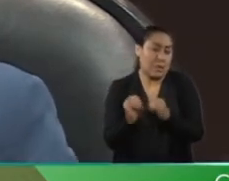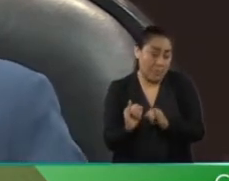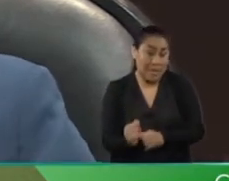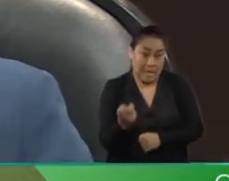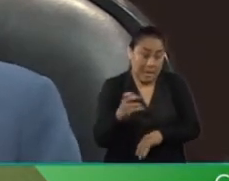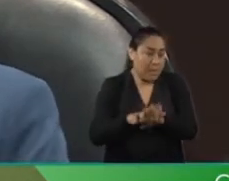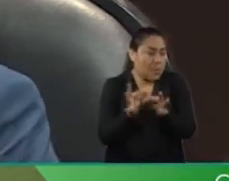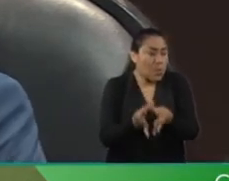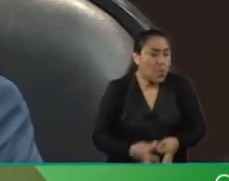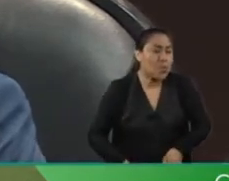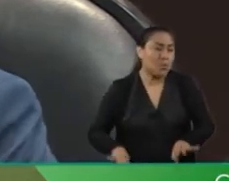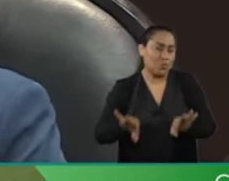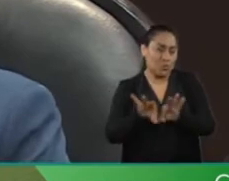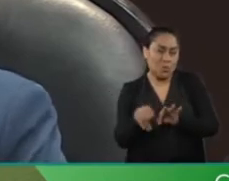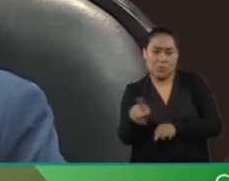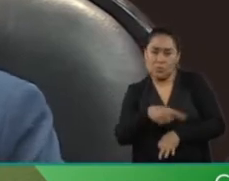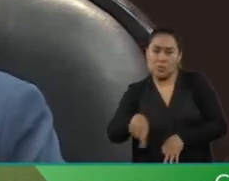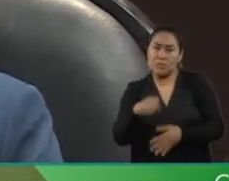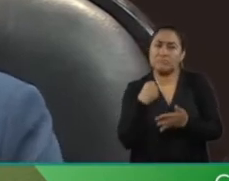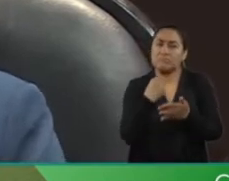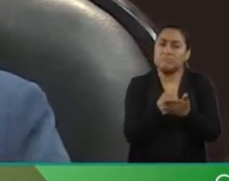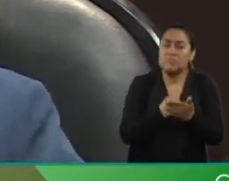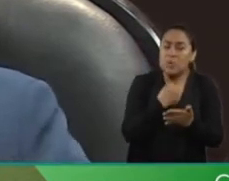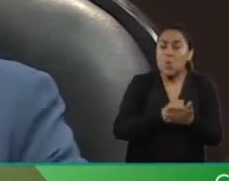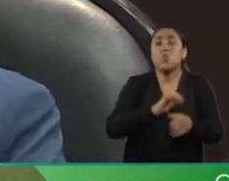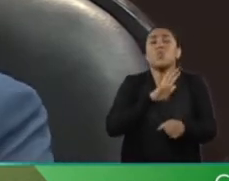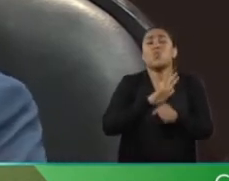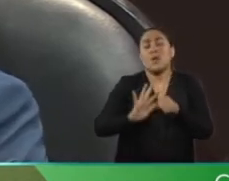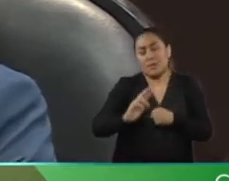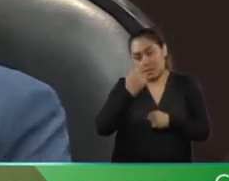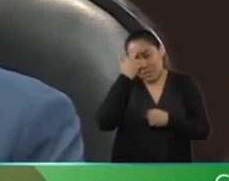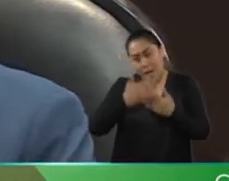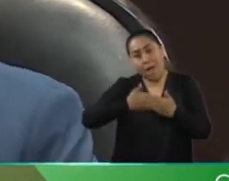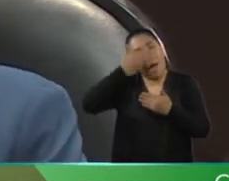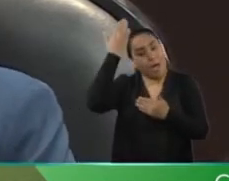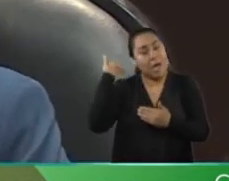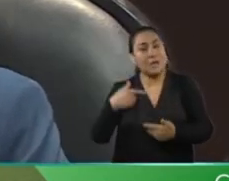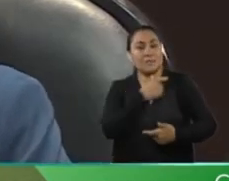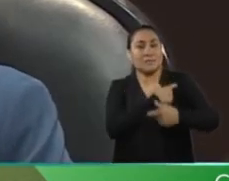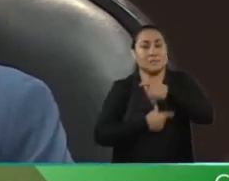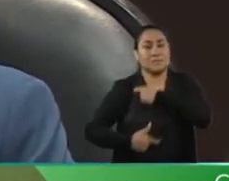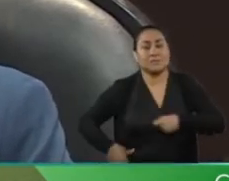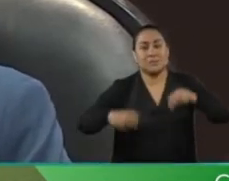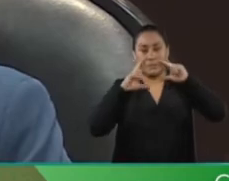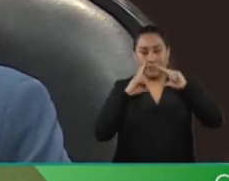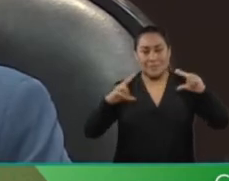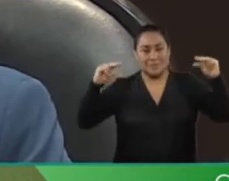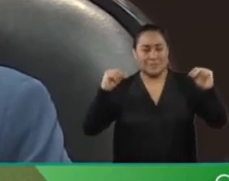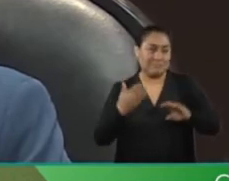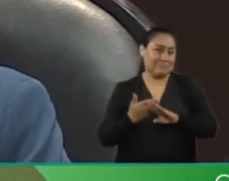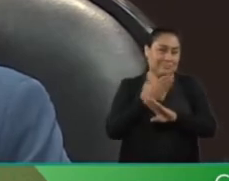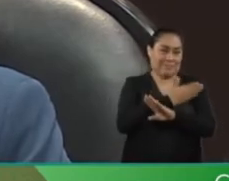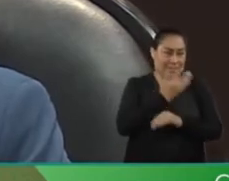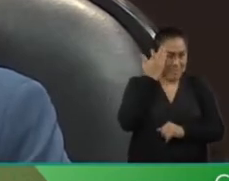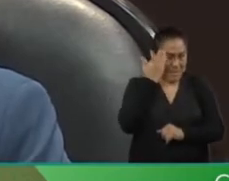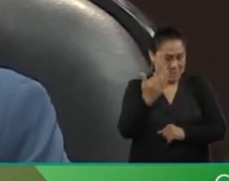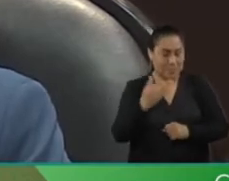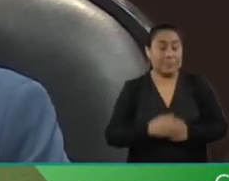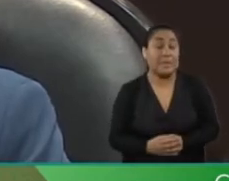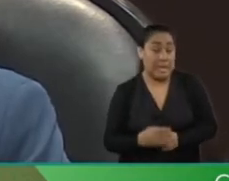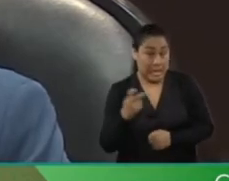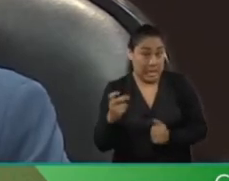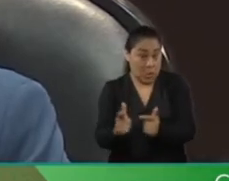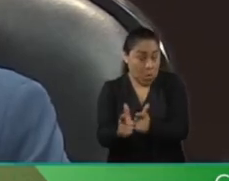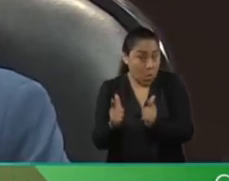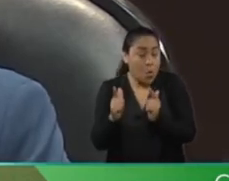más emblemáticas de estas luchas fue el surgimiento del movimiento zapatista en la última década del siglo pasado. Este movimiento llevó